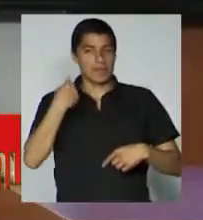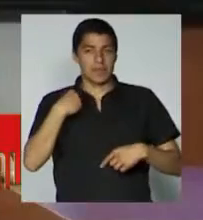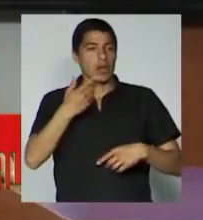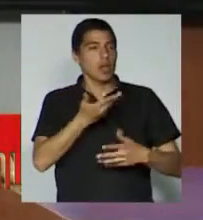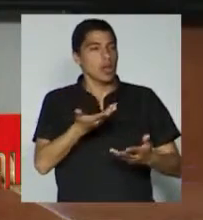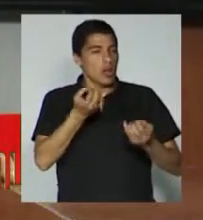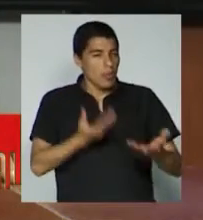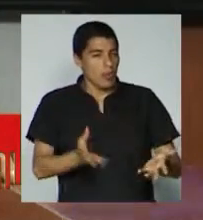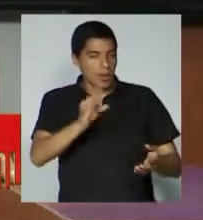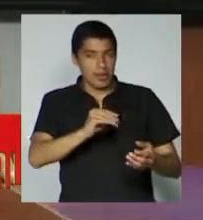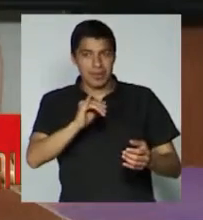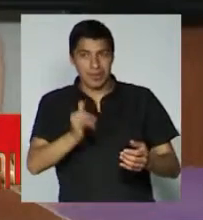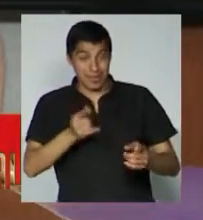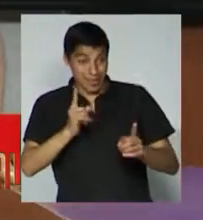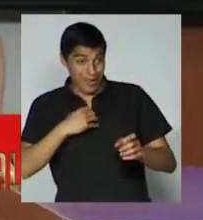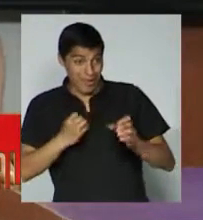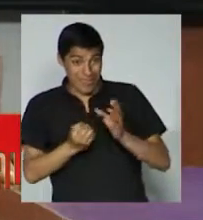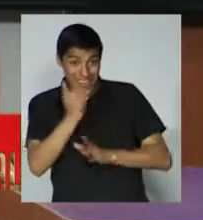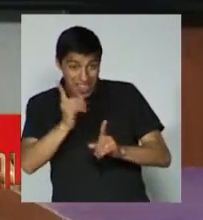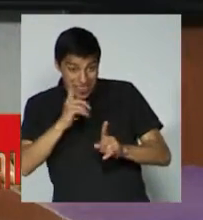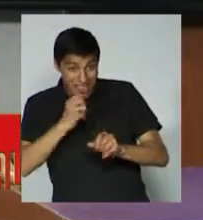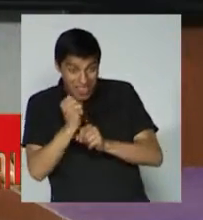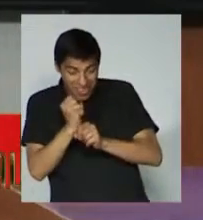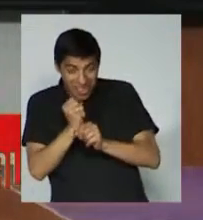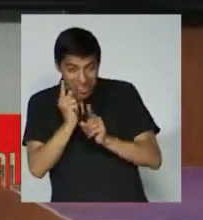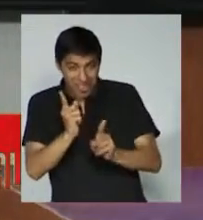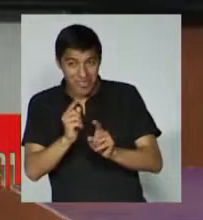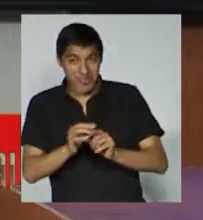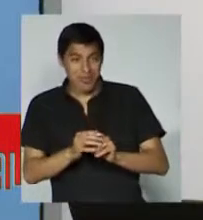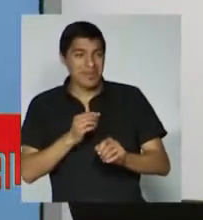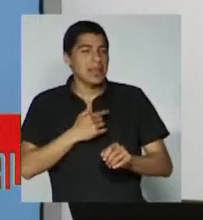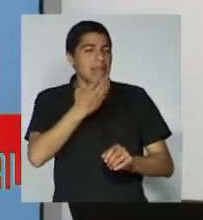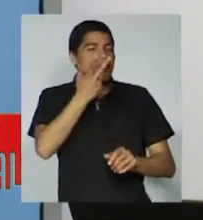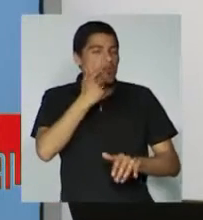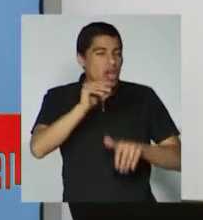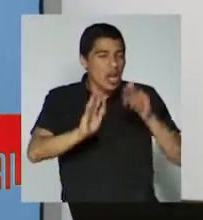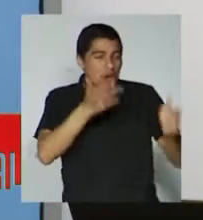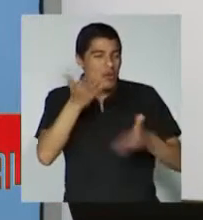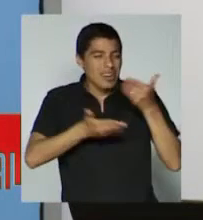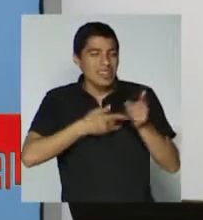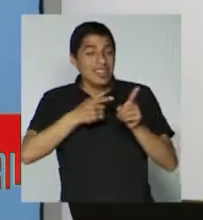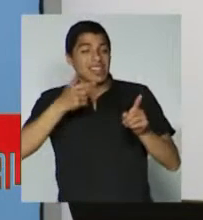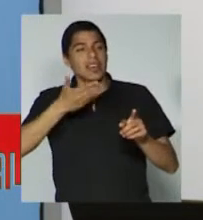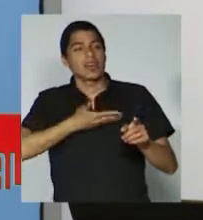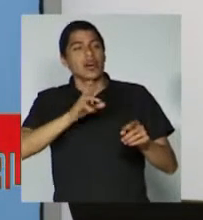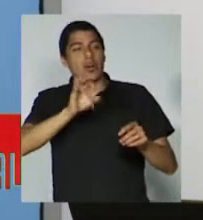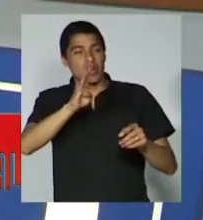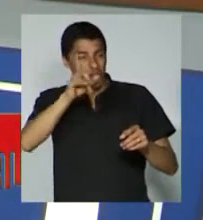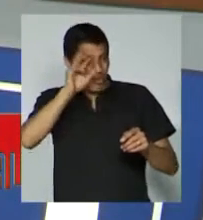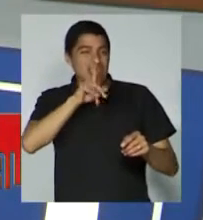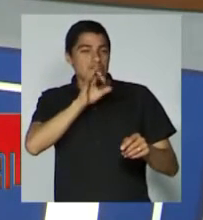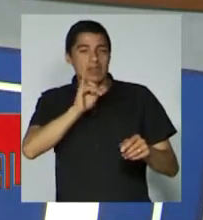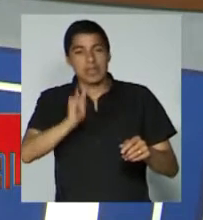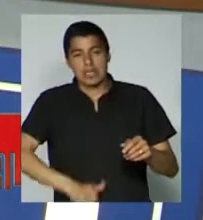Buenas noches. Ayer y hoy, esta mañana. Y esta mañana y todo, ¿no? ¿Te gustó el análisis de Roberto Folari? Mucho. Me parece